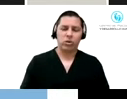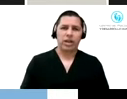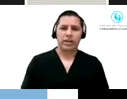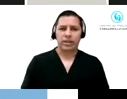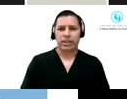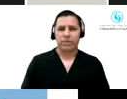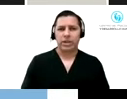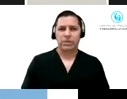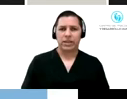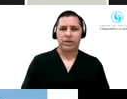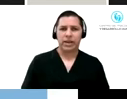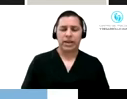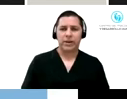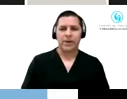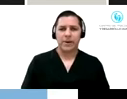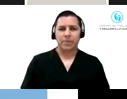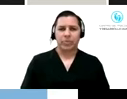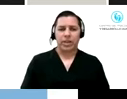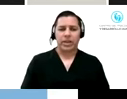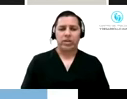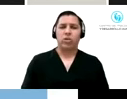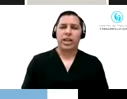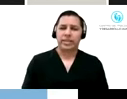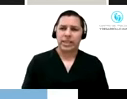nos educan desde esta perspectiva de género